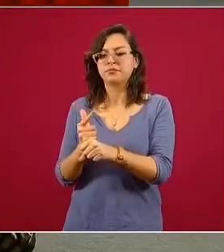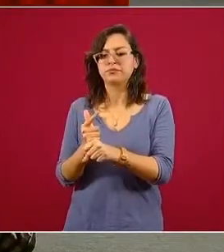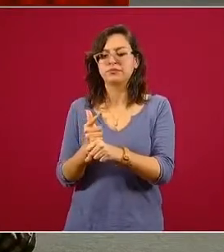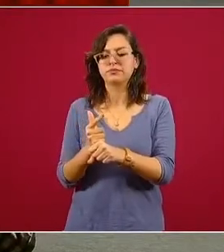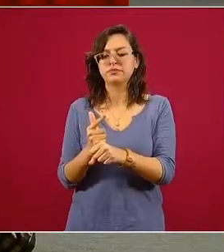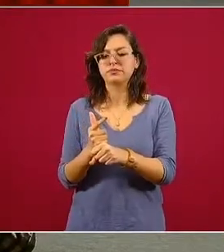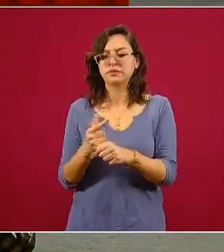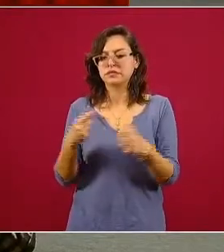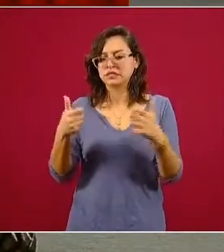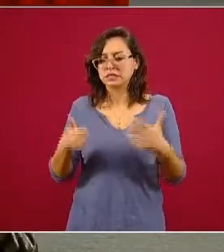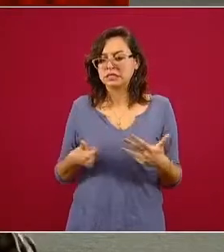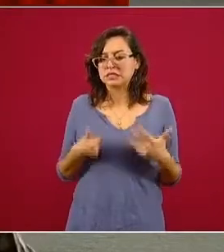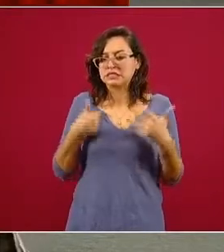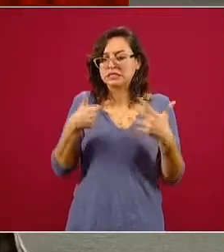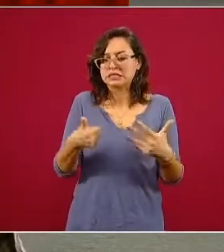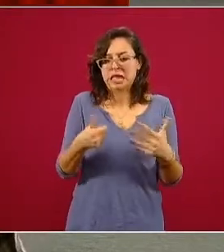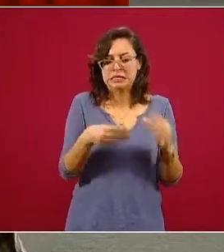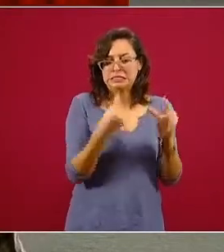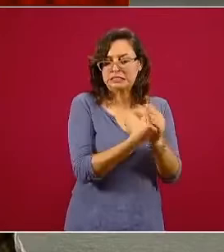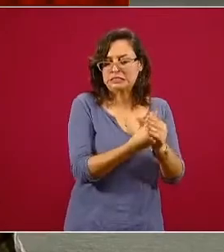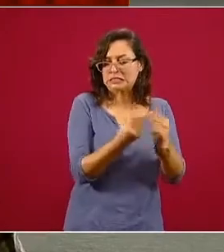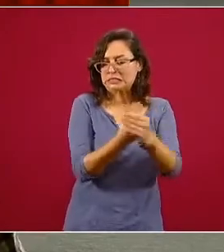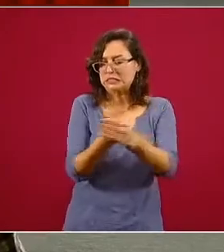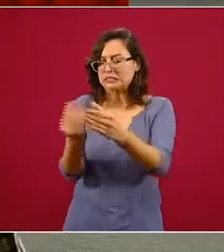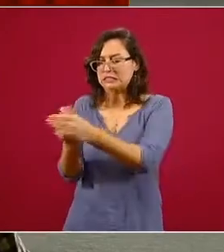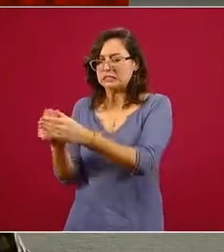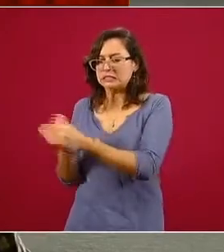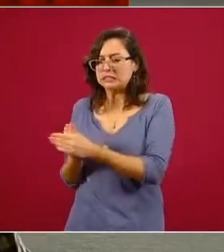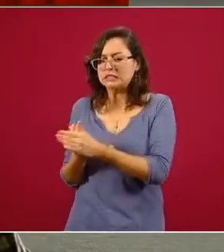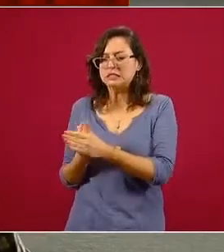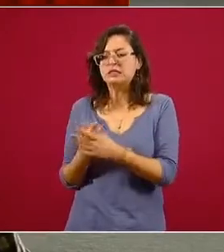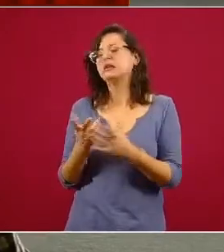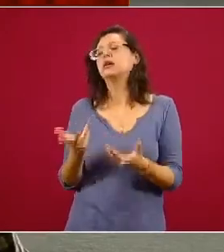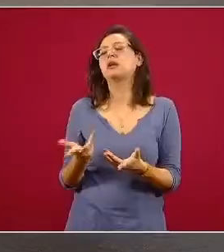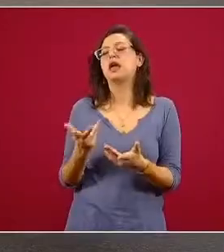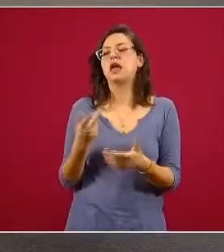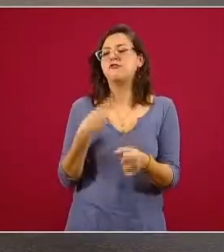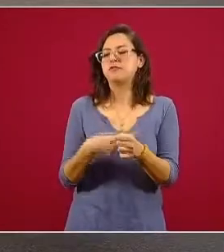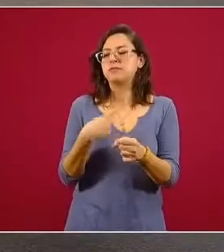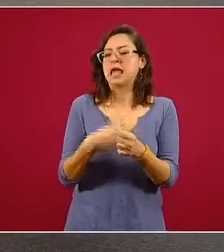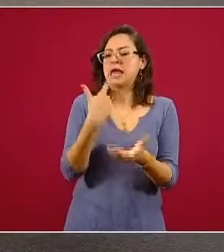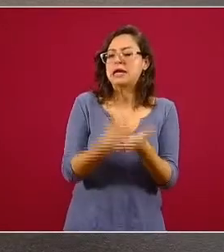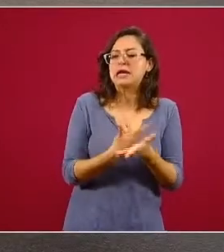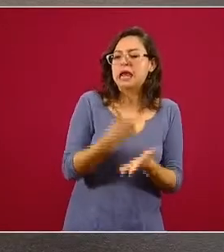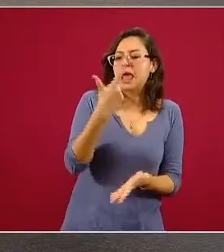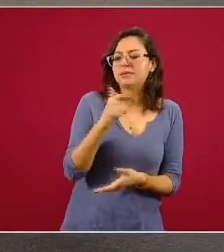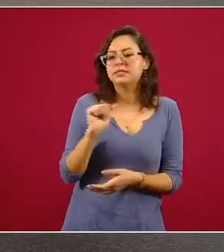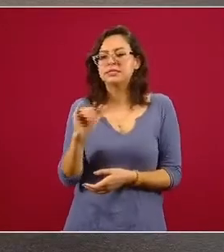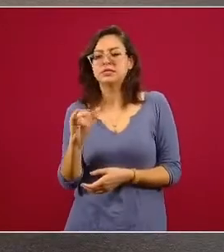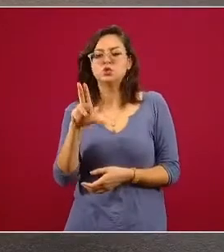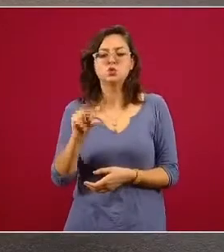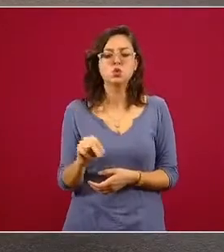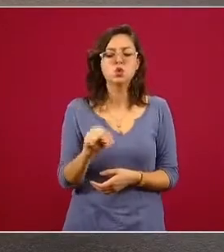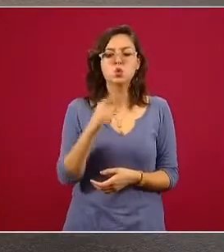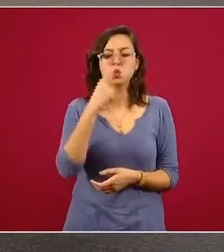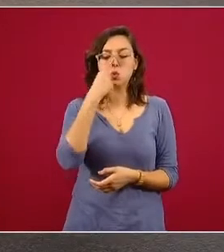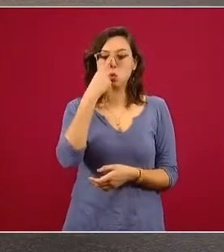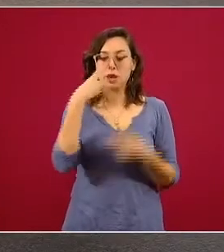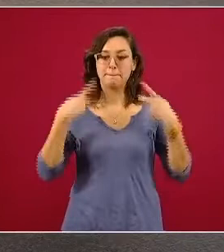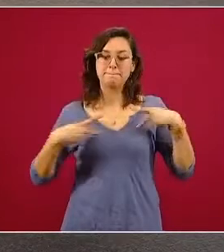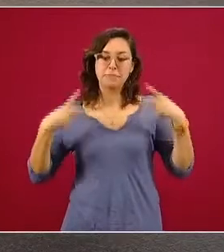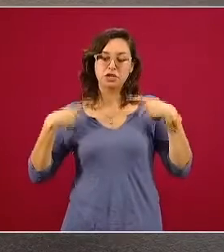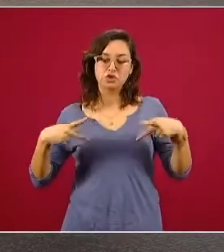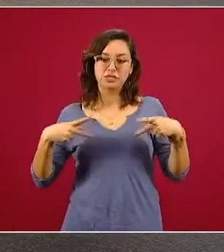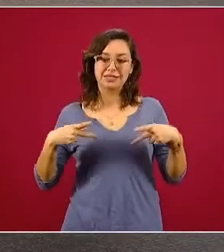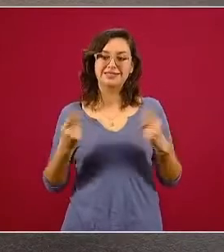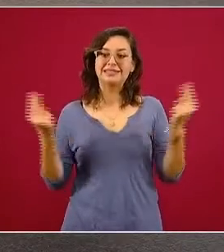definió estos grandes 6 tipos, ¿no? Estos se correlacionan un poco a qué tan grave es la enfermedad y podrían determinar si una persona llega o